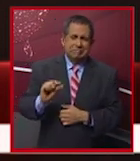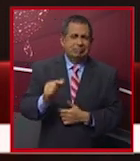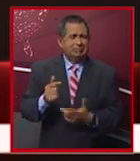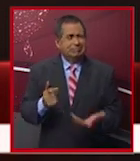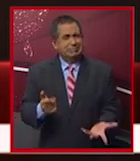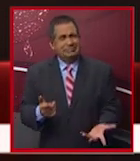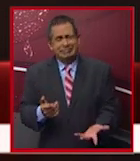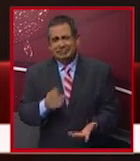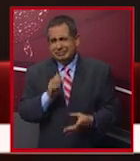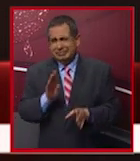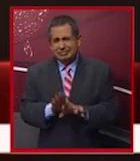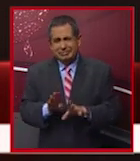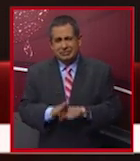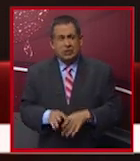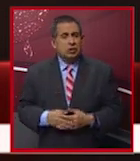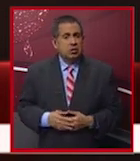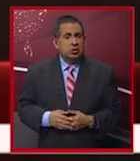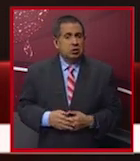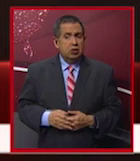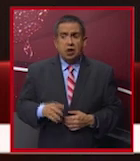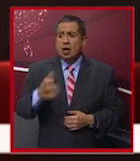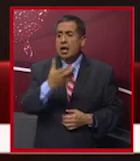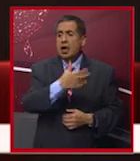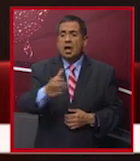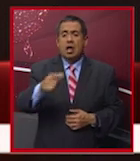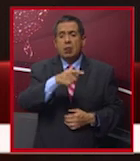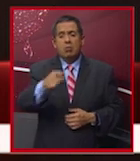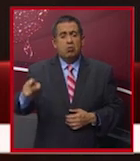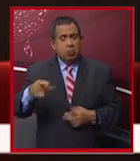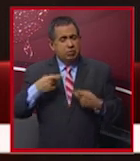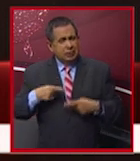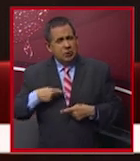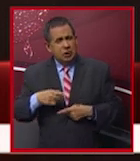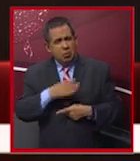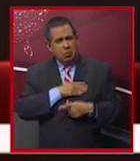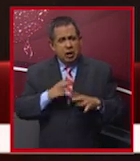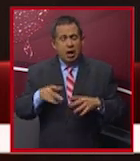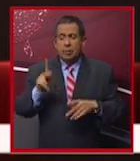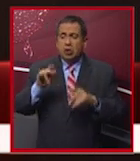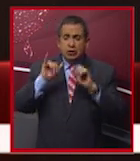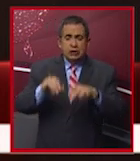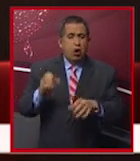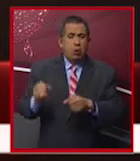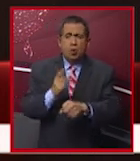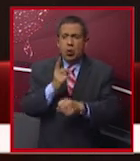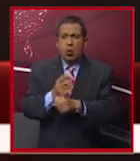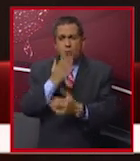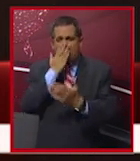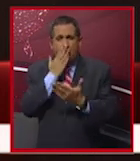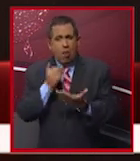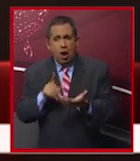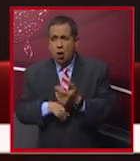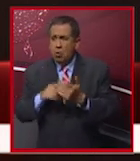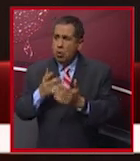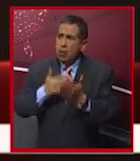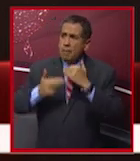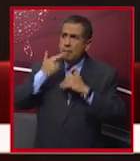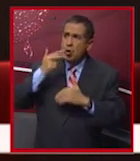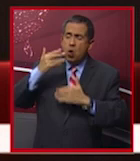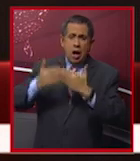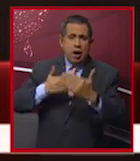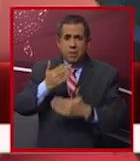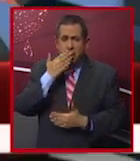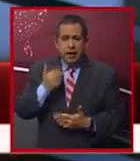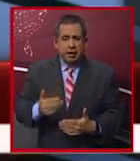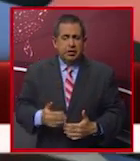irrisorios. El campo de hoy es un espacio de gente buena, pero sin oportunidades de mejorar sus condiciones